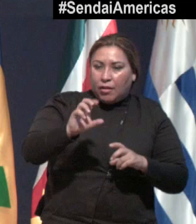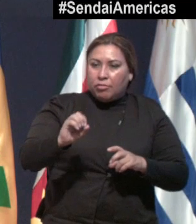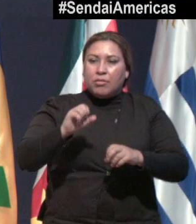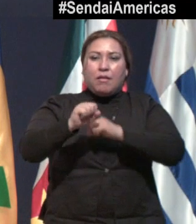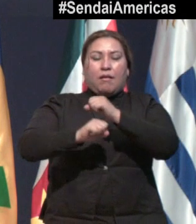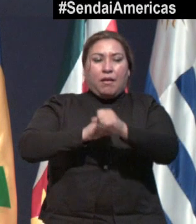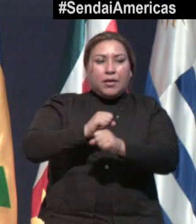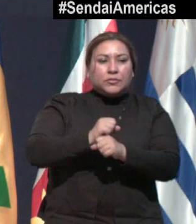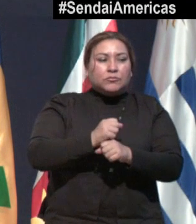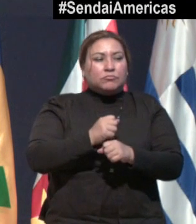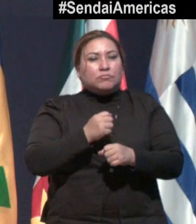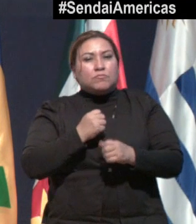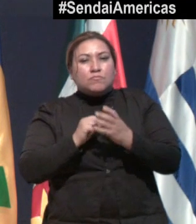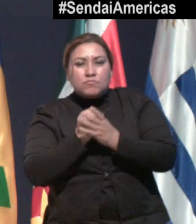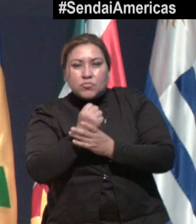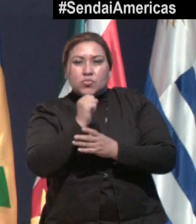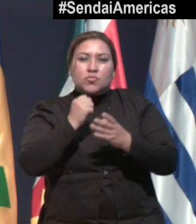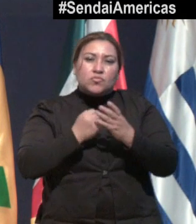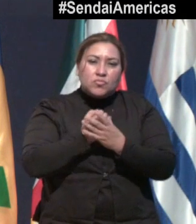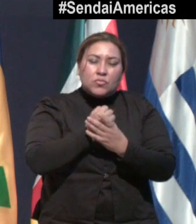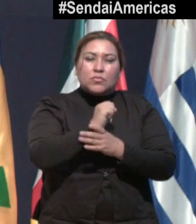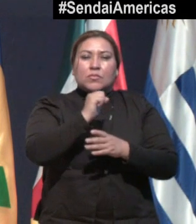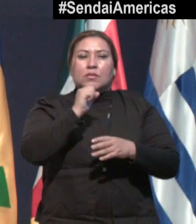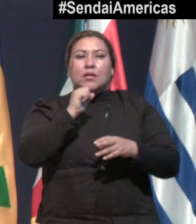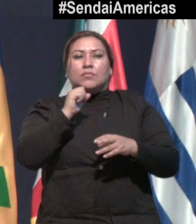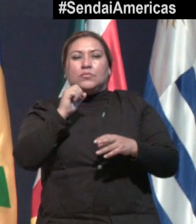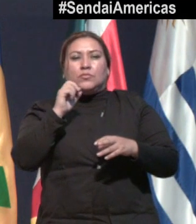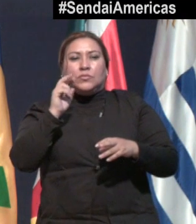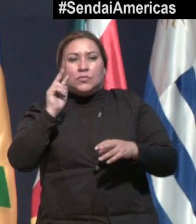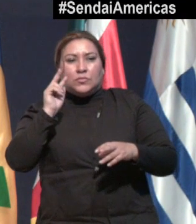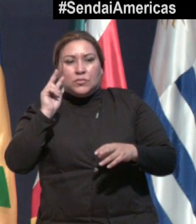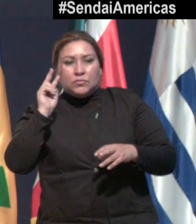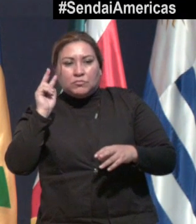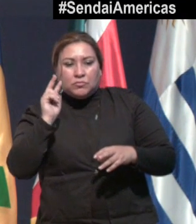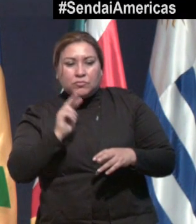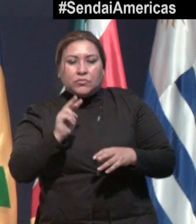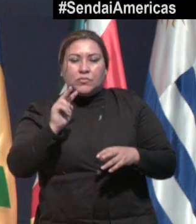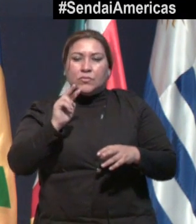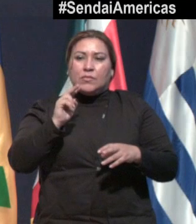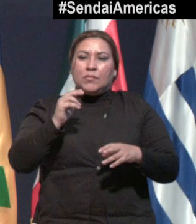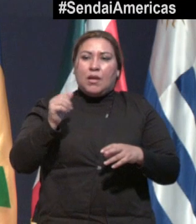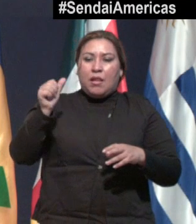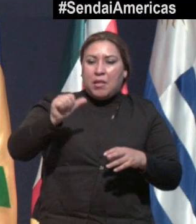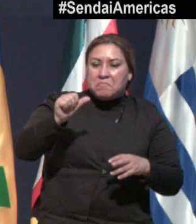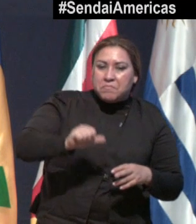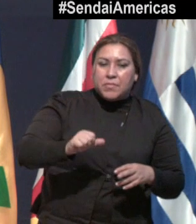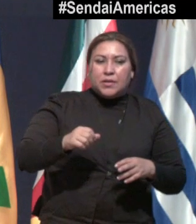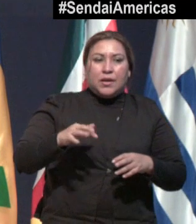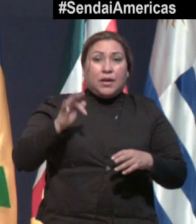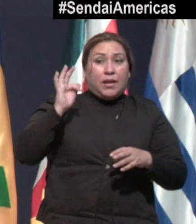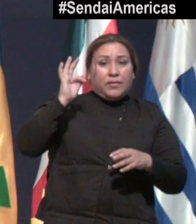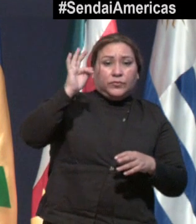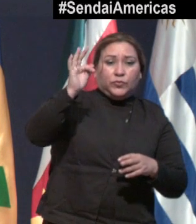lo que intentamos hacer es también modelar las piedras futuros que podrían comenzar. Y